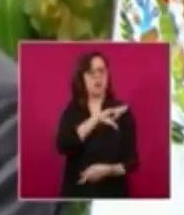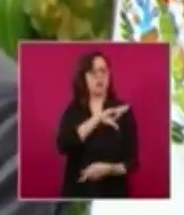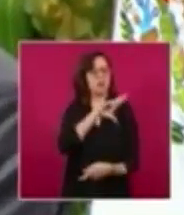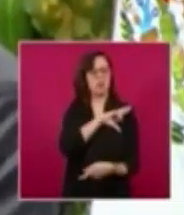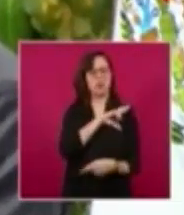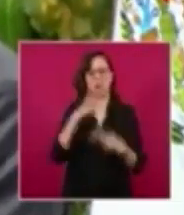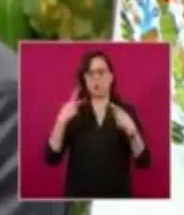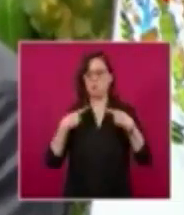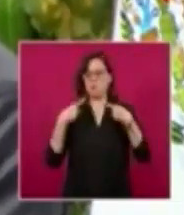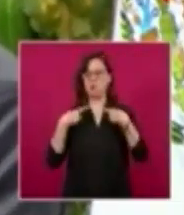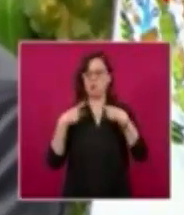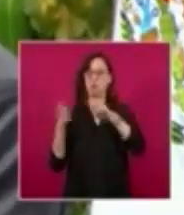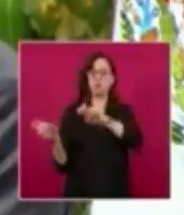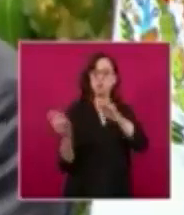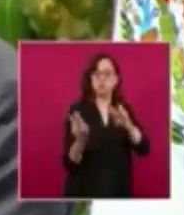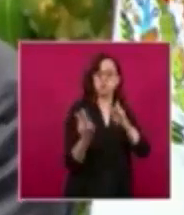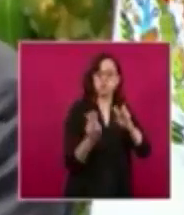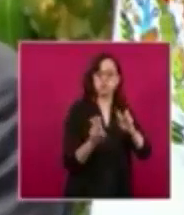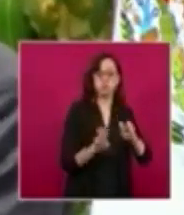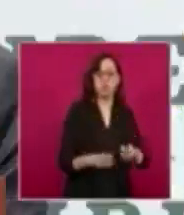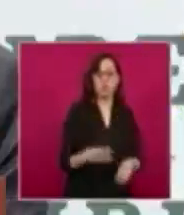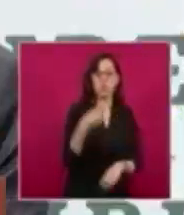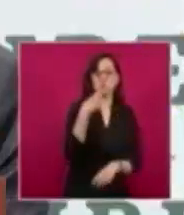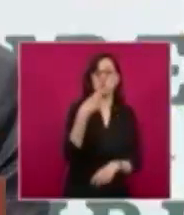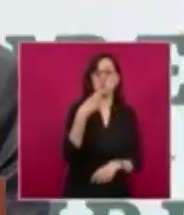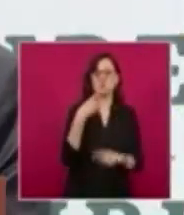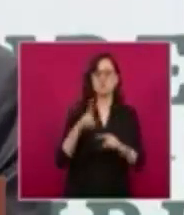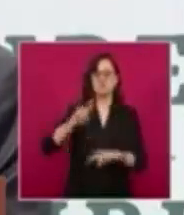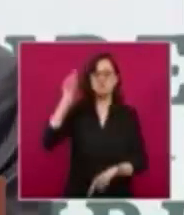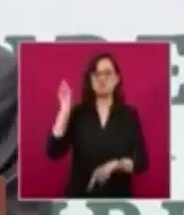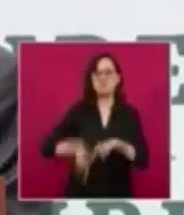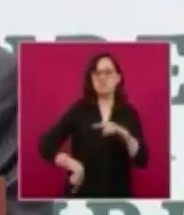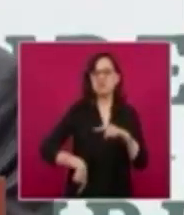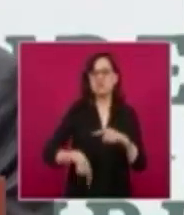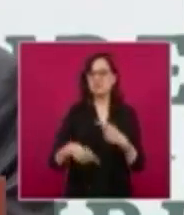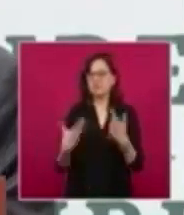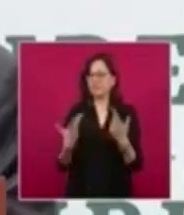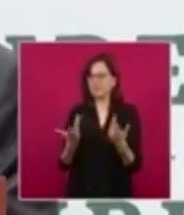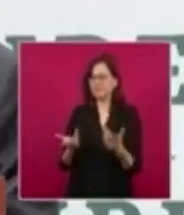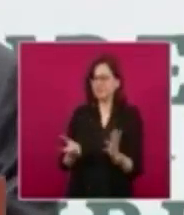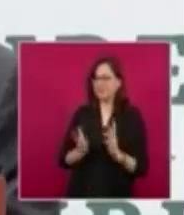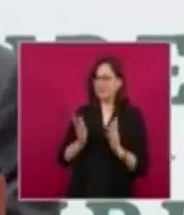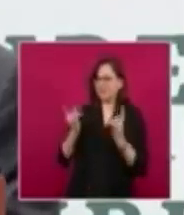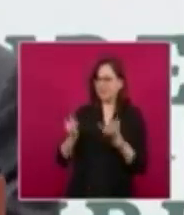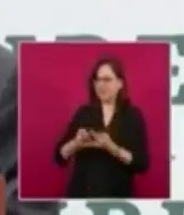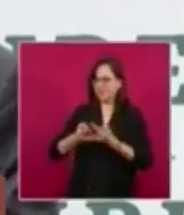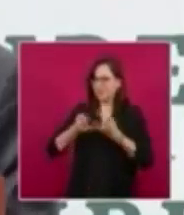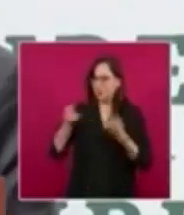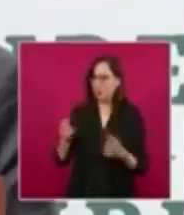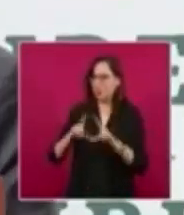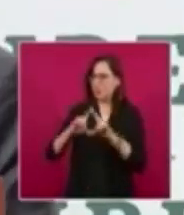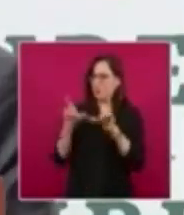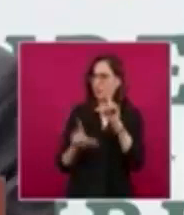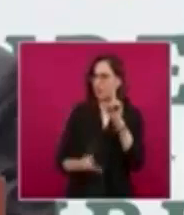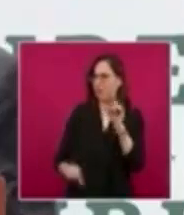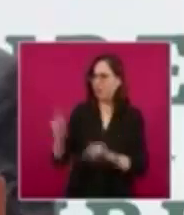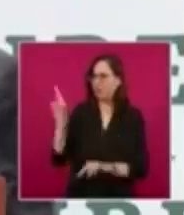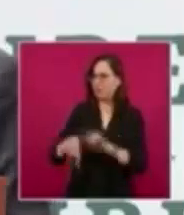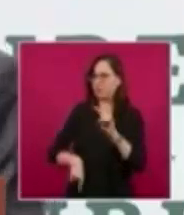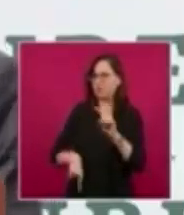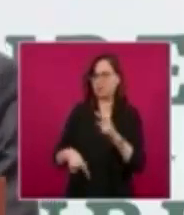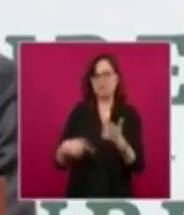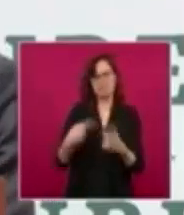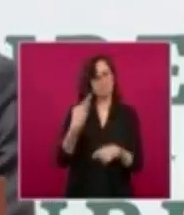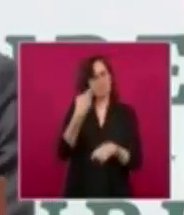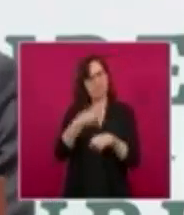mucho. Pero como si eso no fuera poco, como si no fuera poco que la Suprema Corte de Justicia le haya declarado